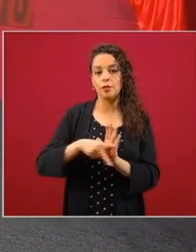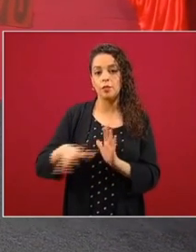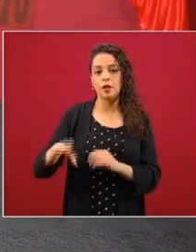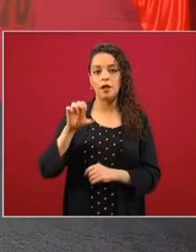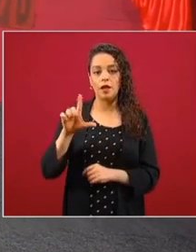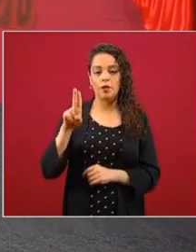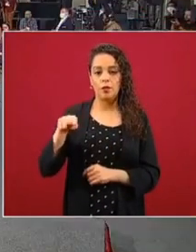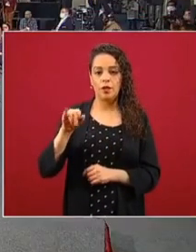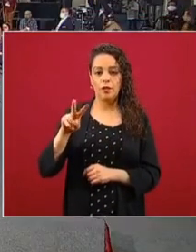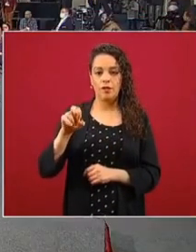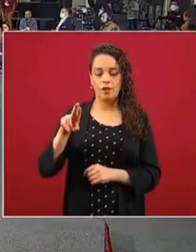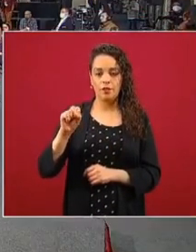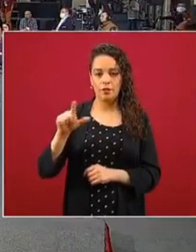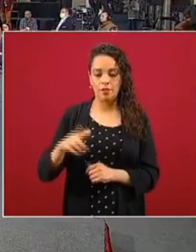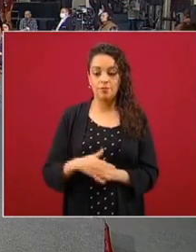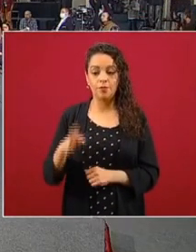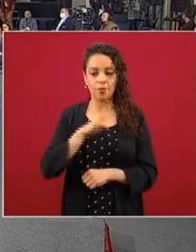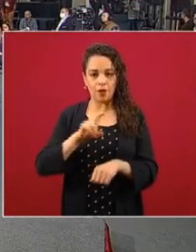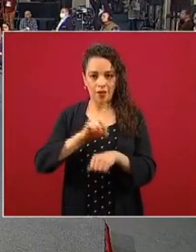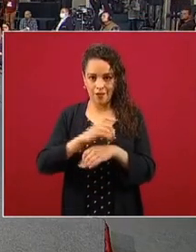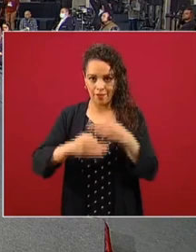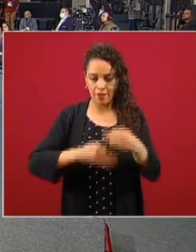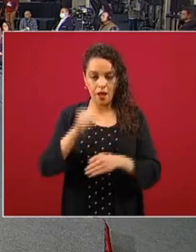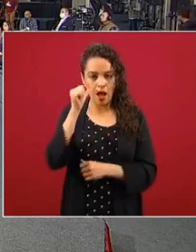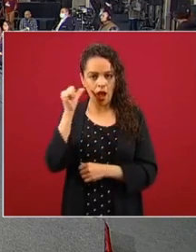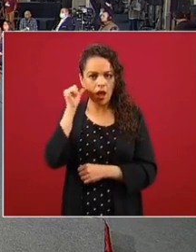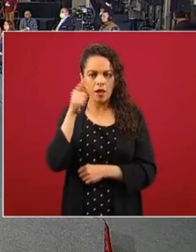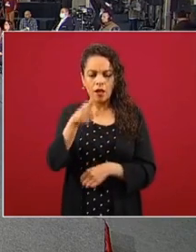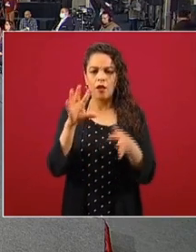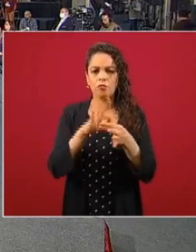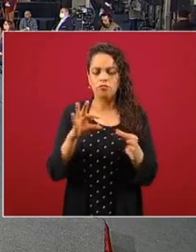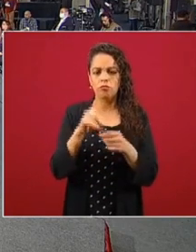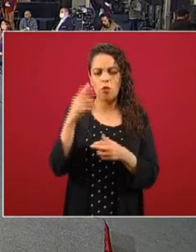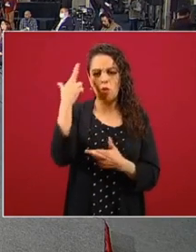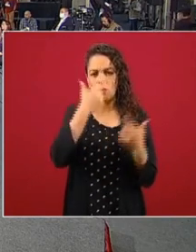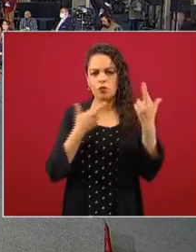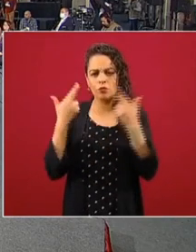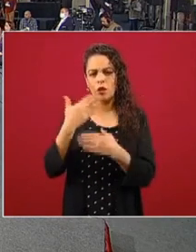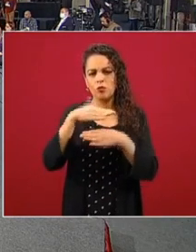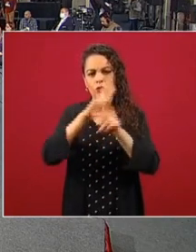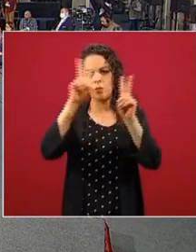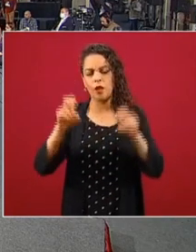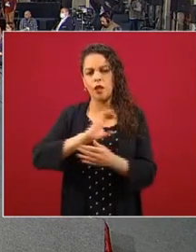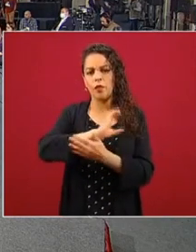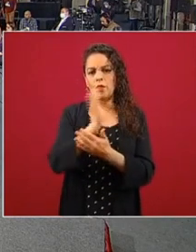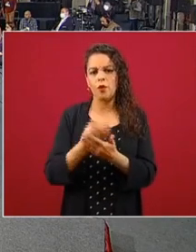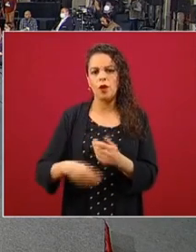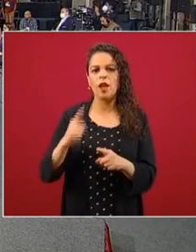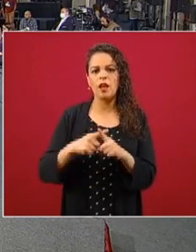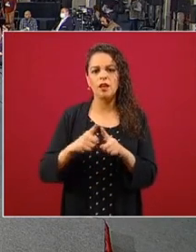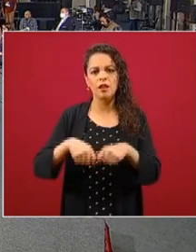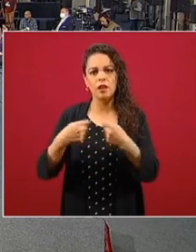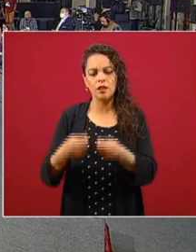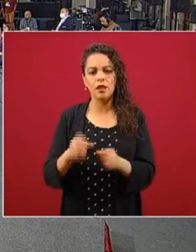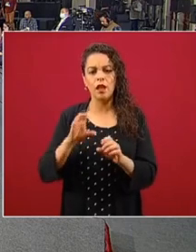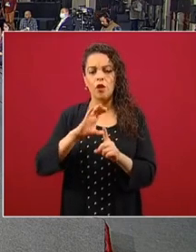Buenos días a todos. Presidente, ayer usted nos comentó que iba a revisar el tema de los contratos que otorgó la Comisión Nacional de